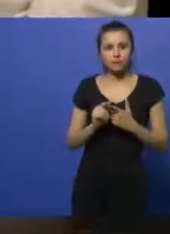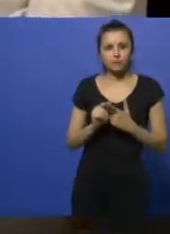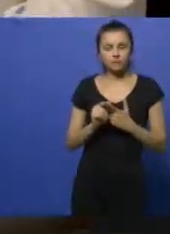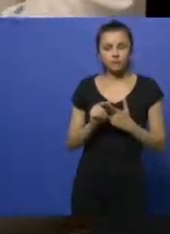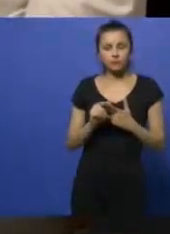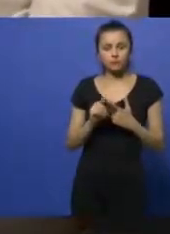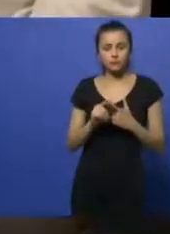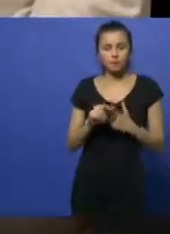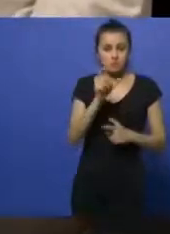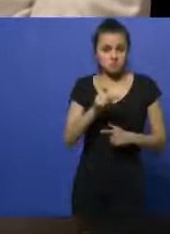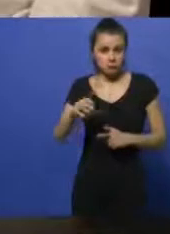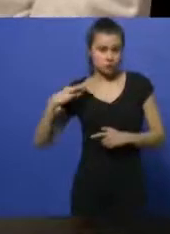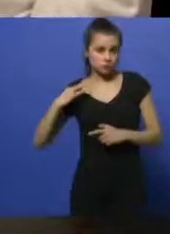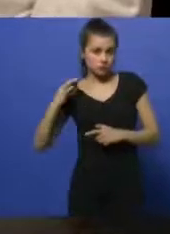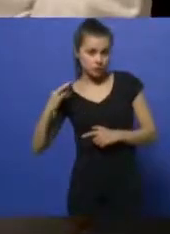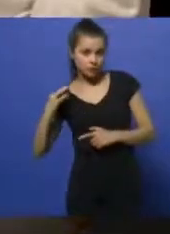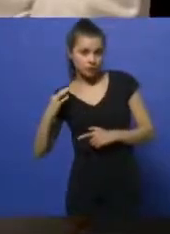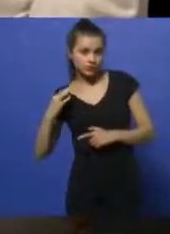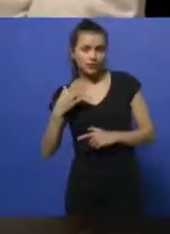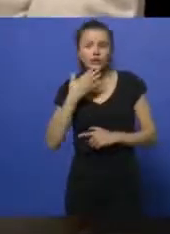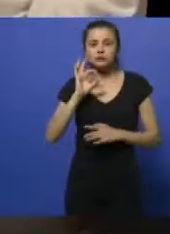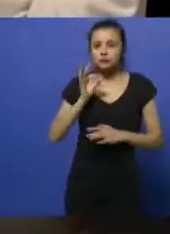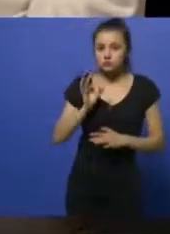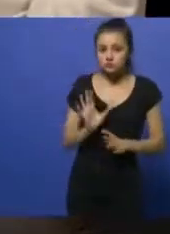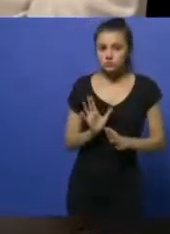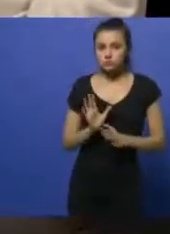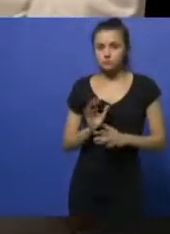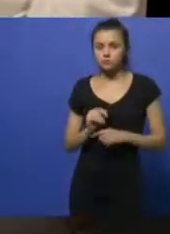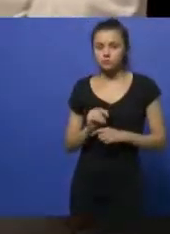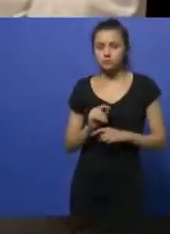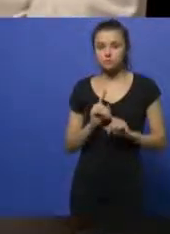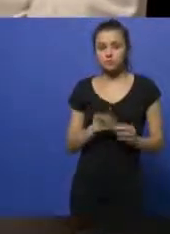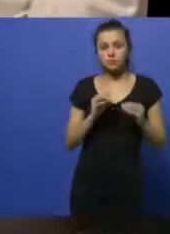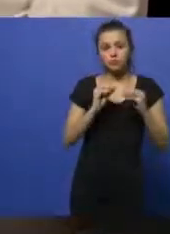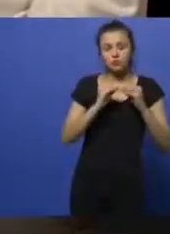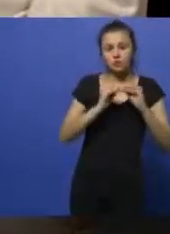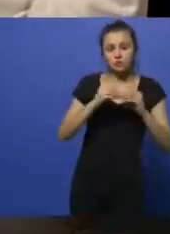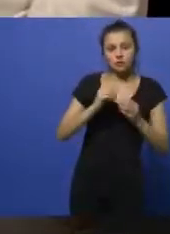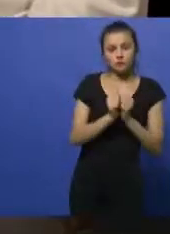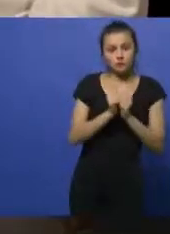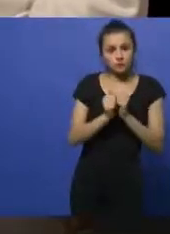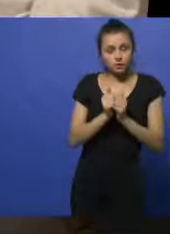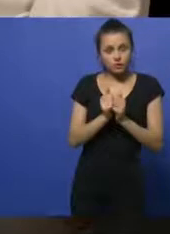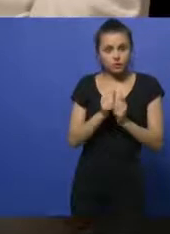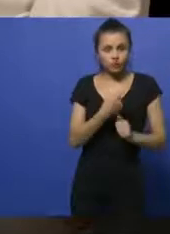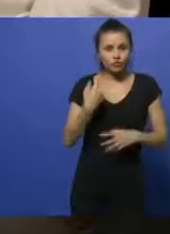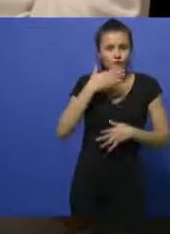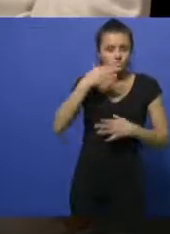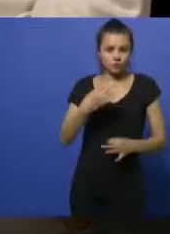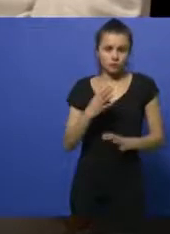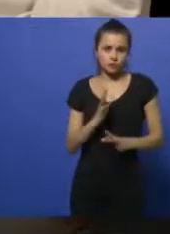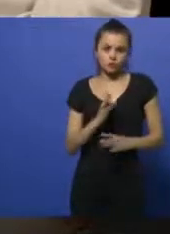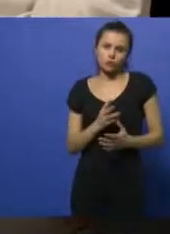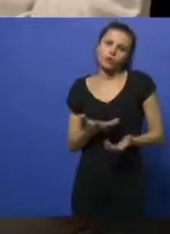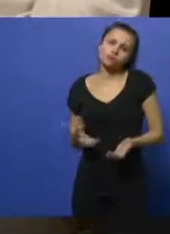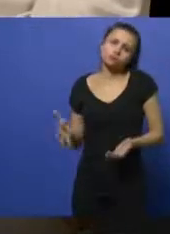saber que la dirección está fuera de lo que es la zona industrial, y los compañeros en la fábrica la seguridad la hacemos nosotros todos los